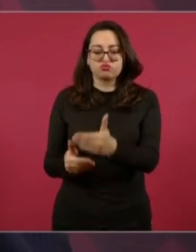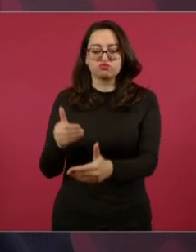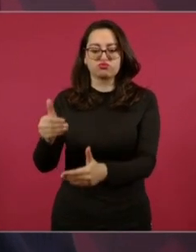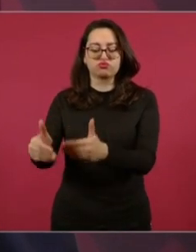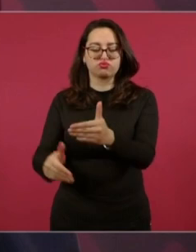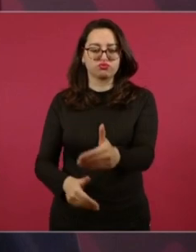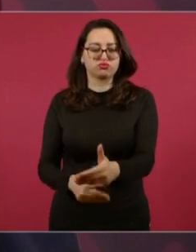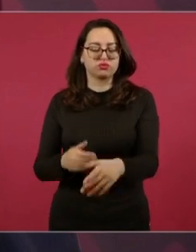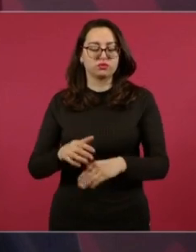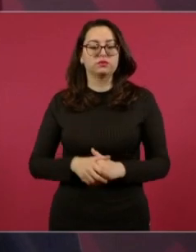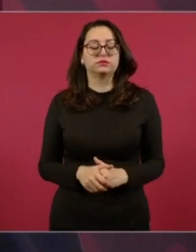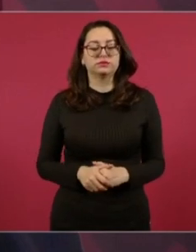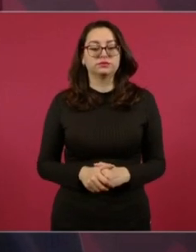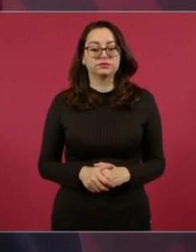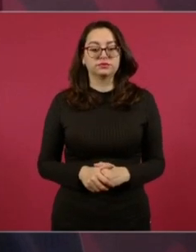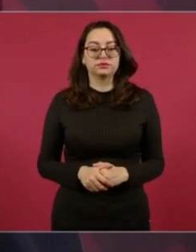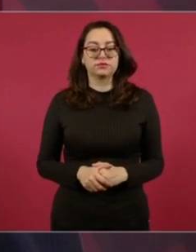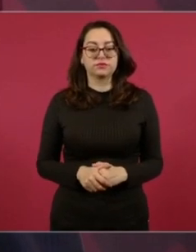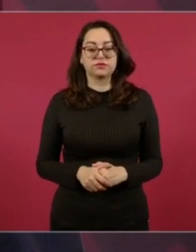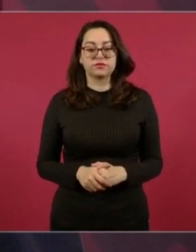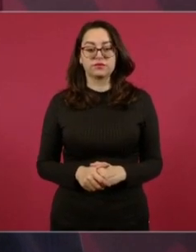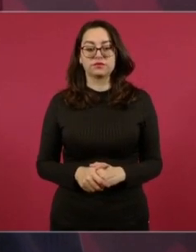Itza.